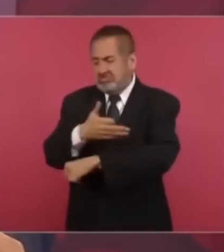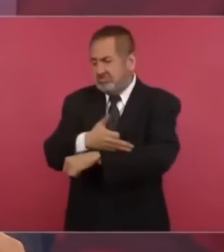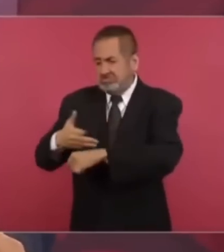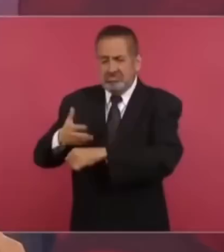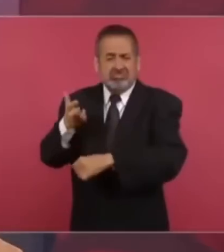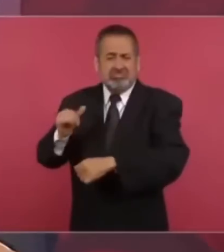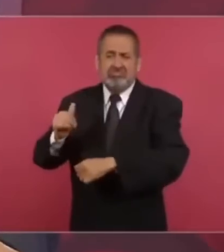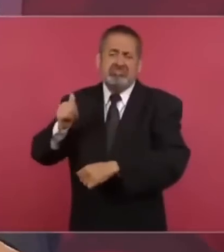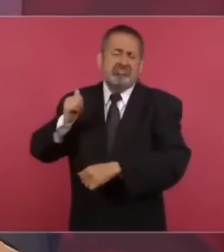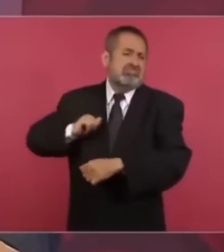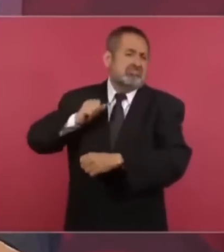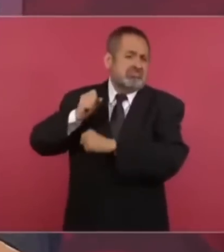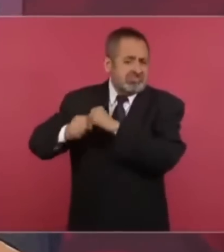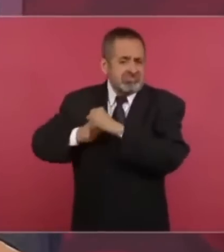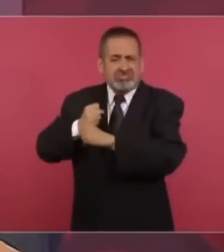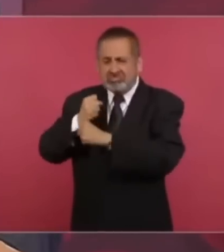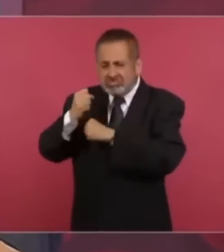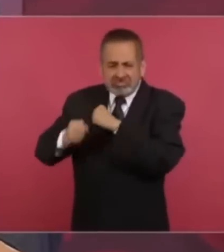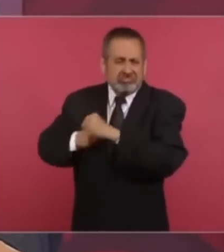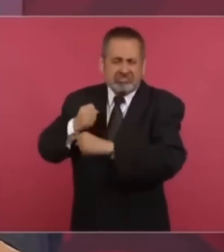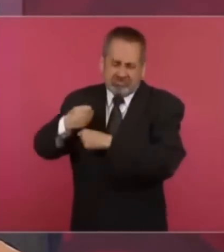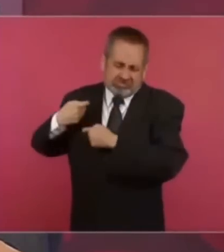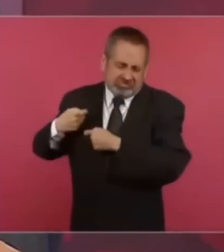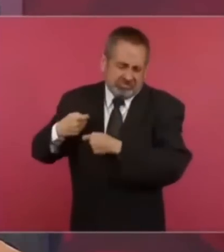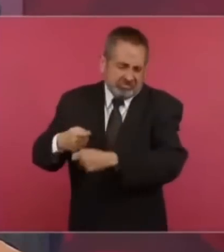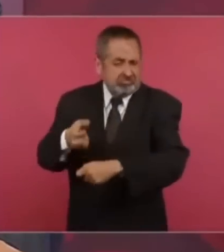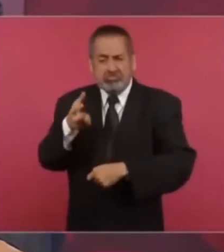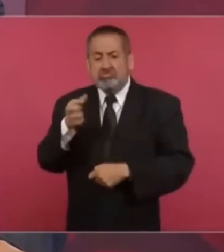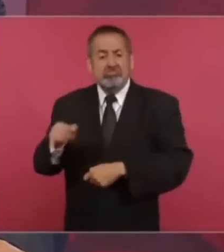hace miles de años.